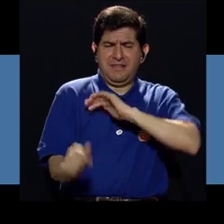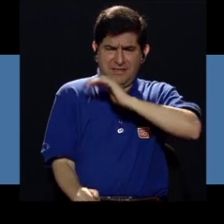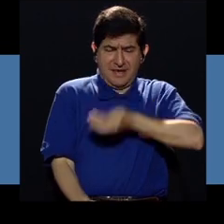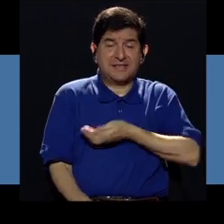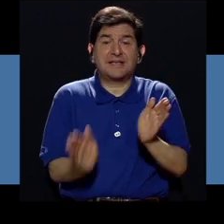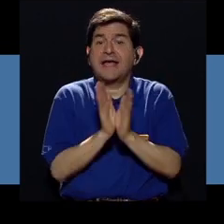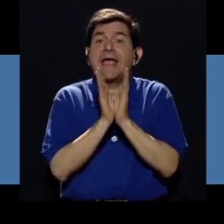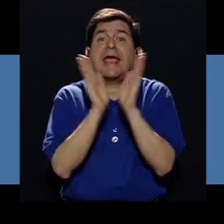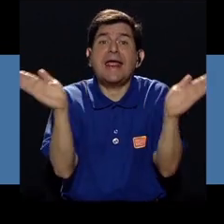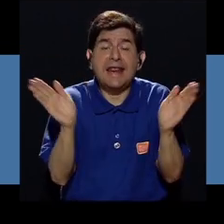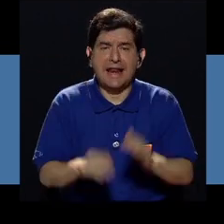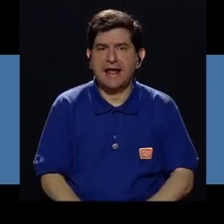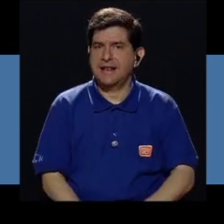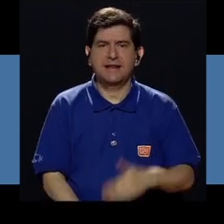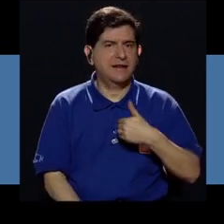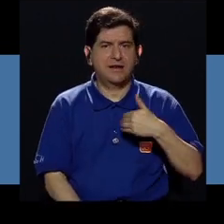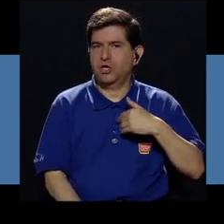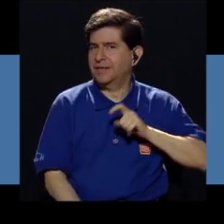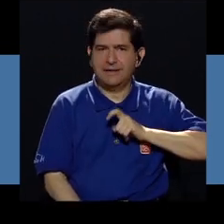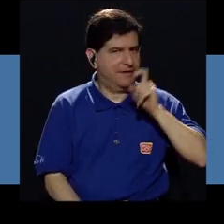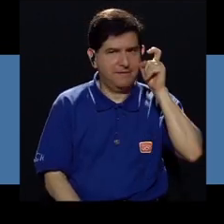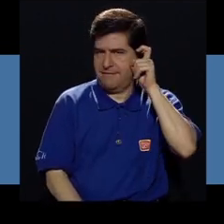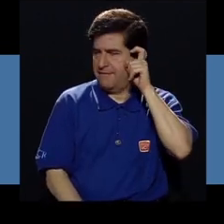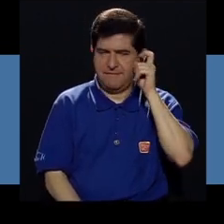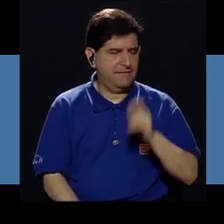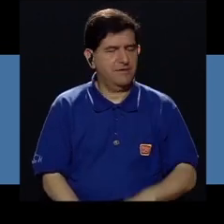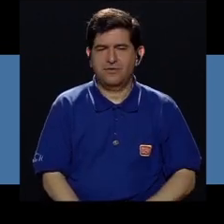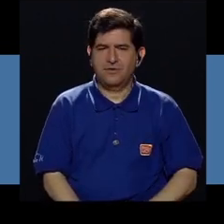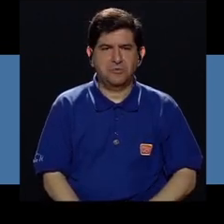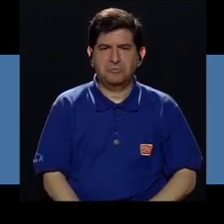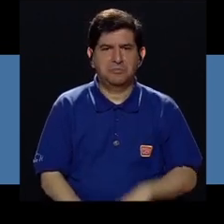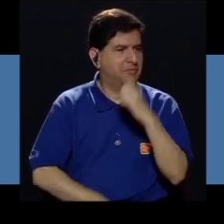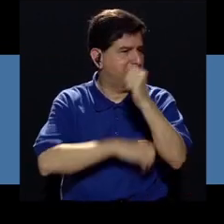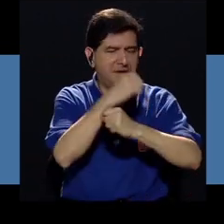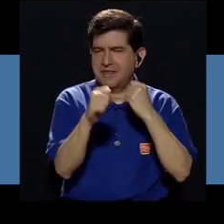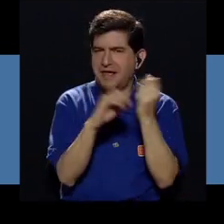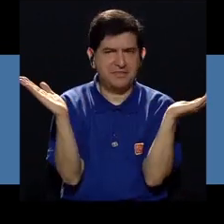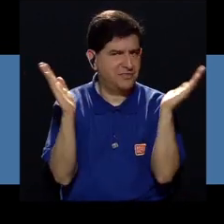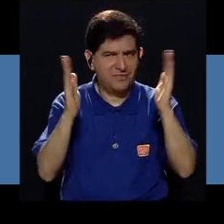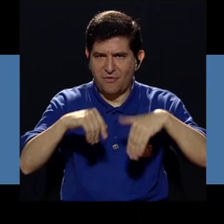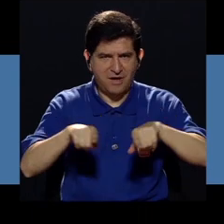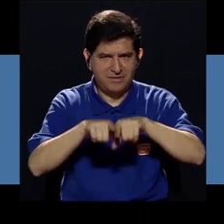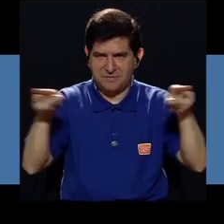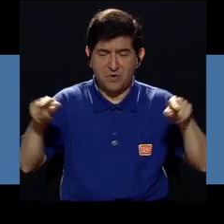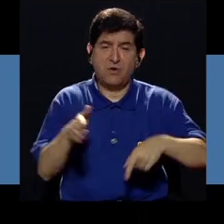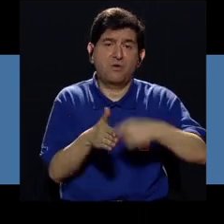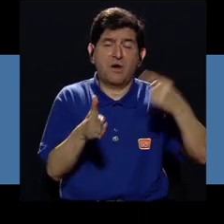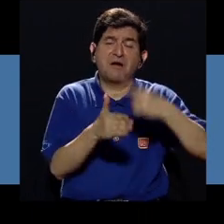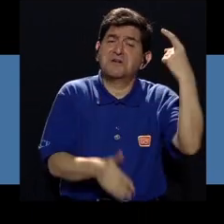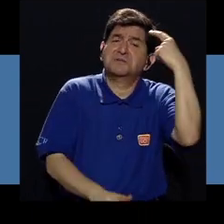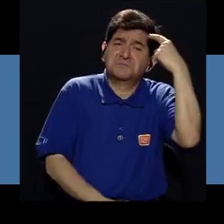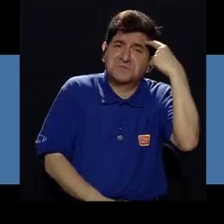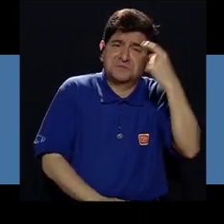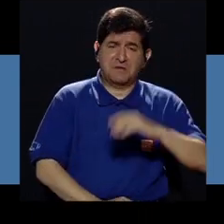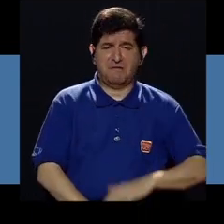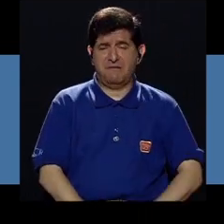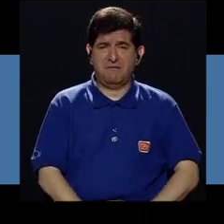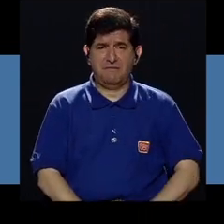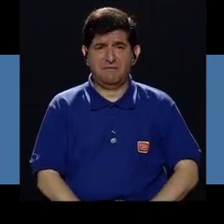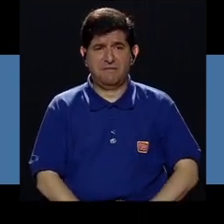general verdad no eso no tiene género no tiene edad tampoco a veces pensamos